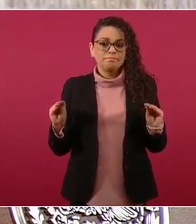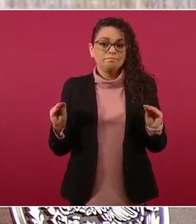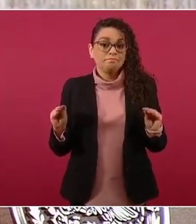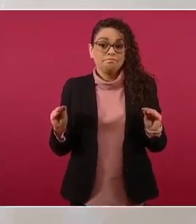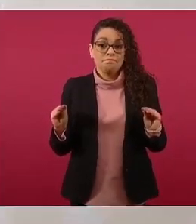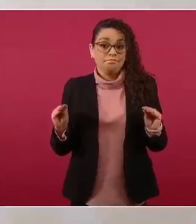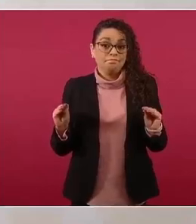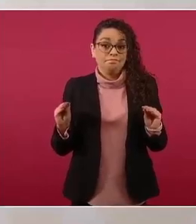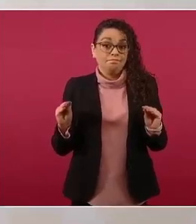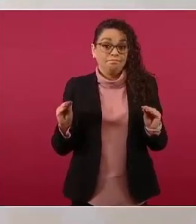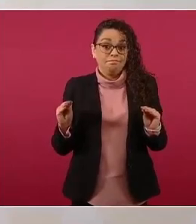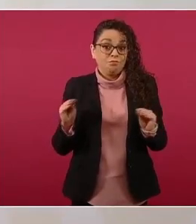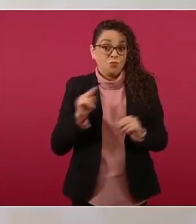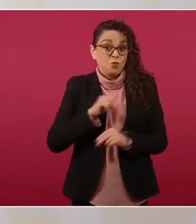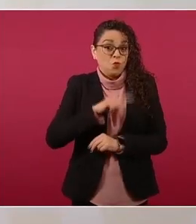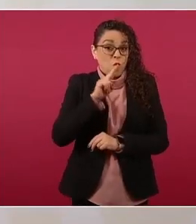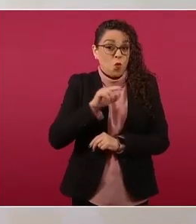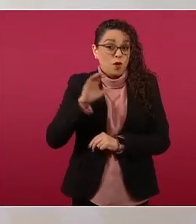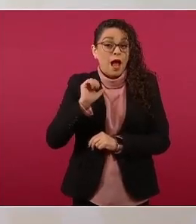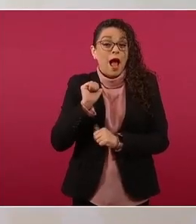dijeron nada.